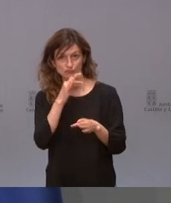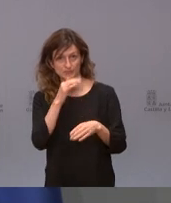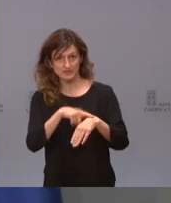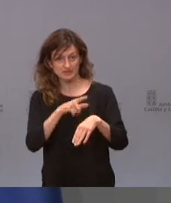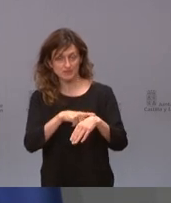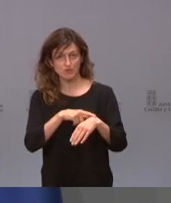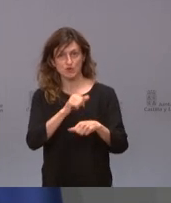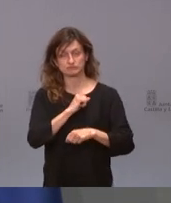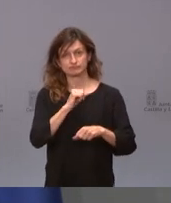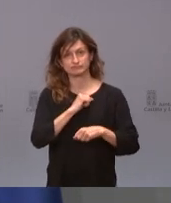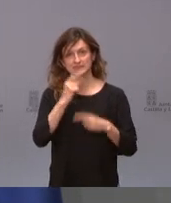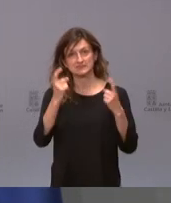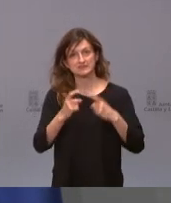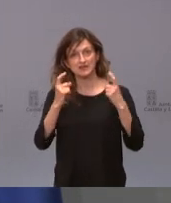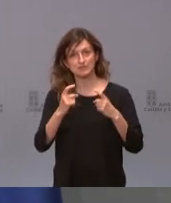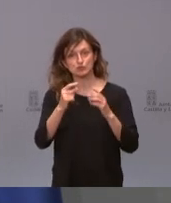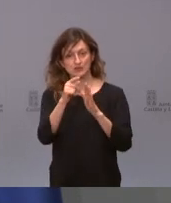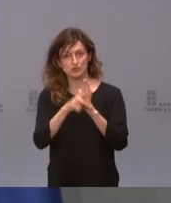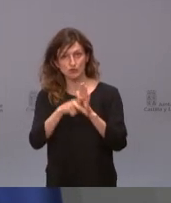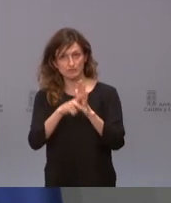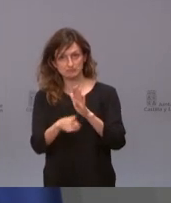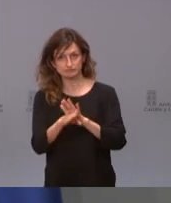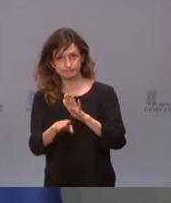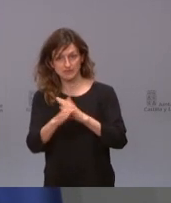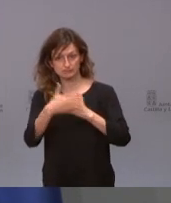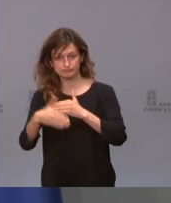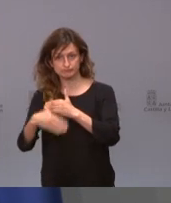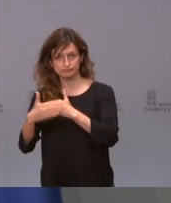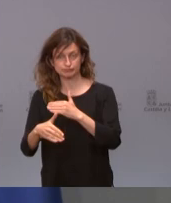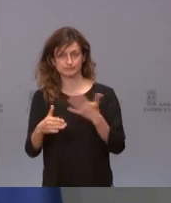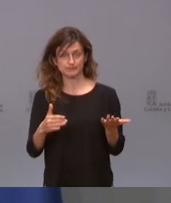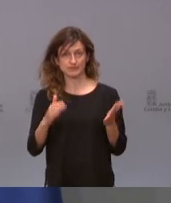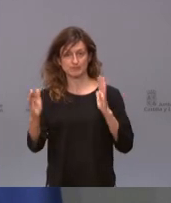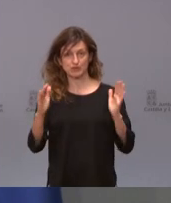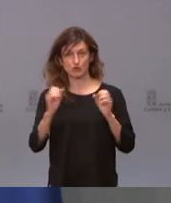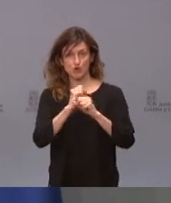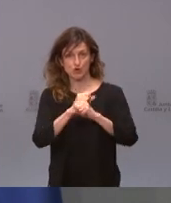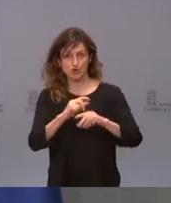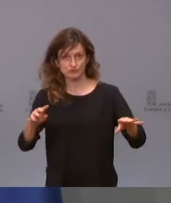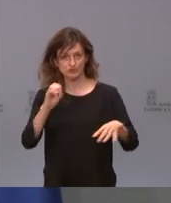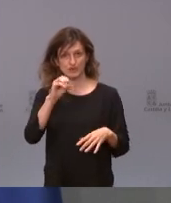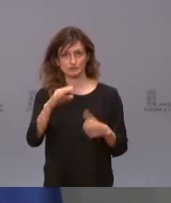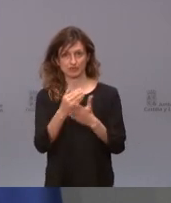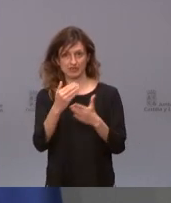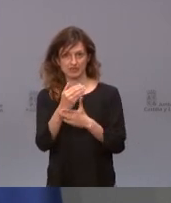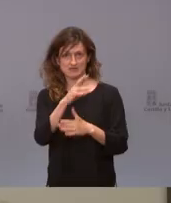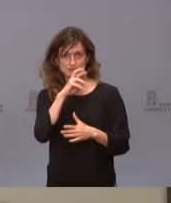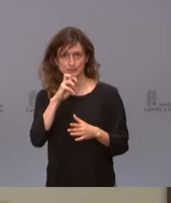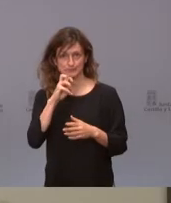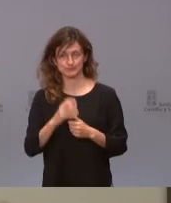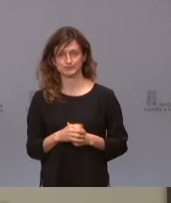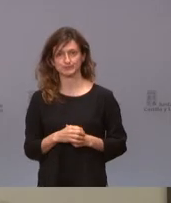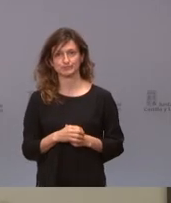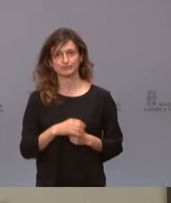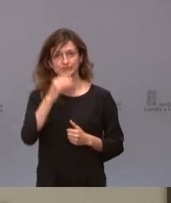intentaremos por todo lo posible que las medidas se mantengan lo que hemos hecho siempre en el período de contagio que son los 14 días quería preguntar